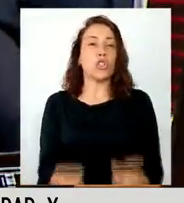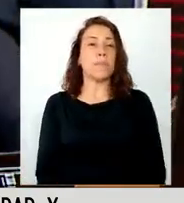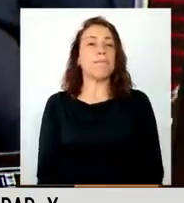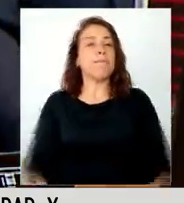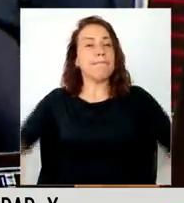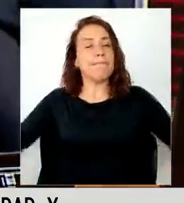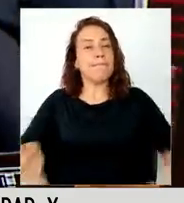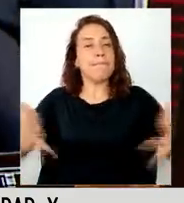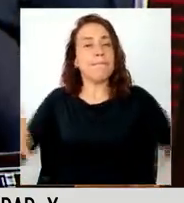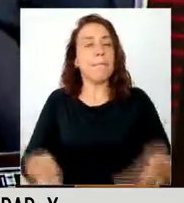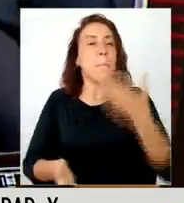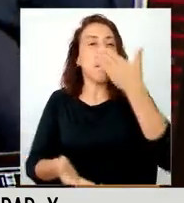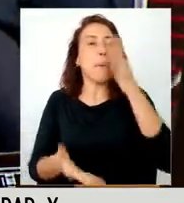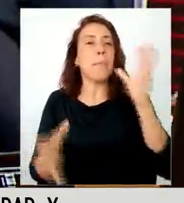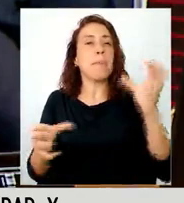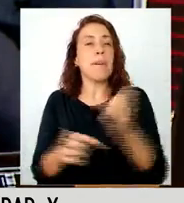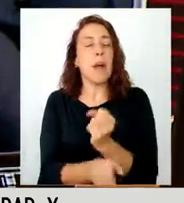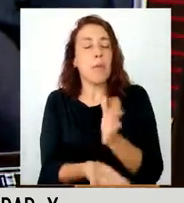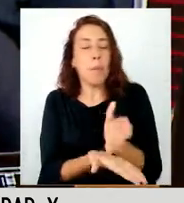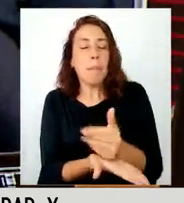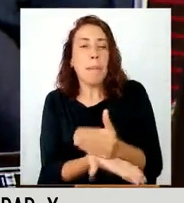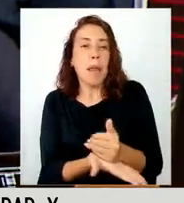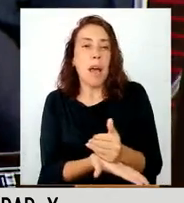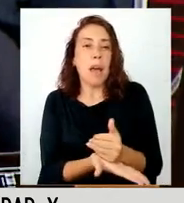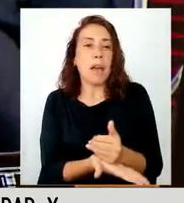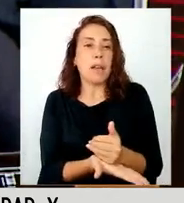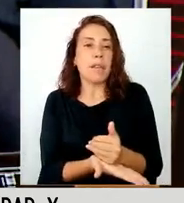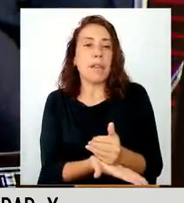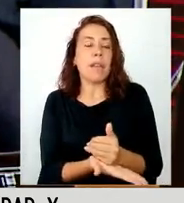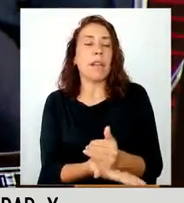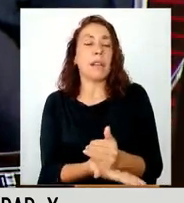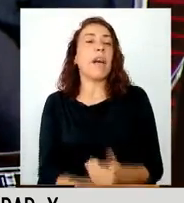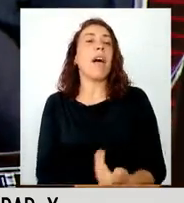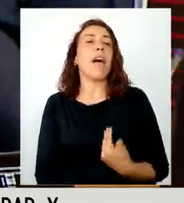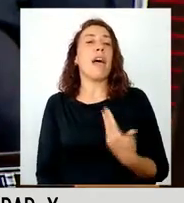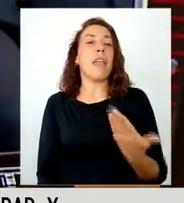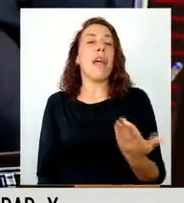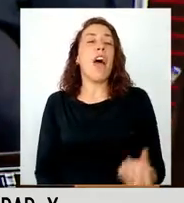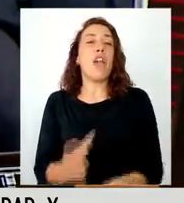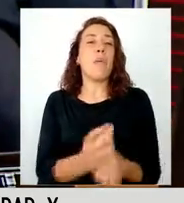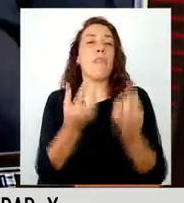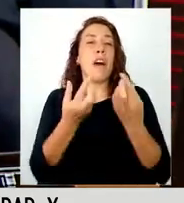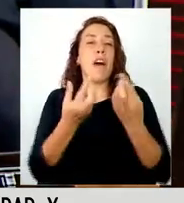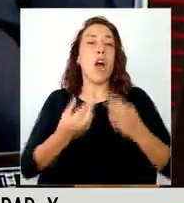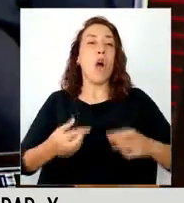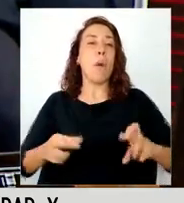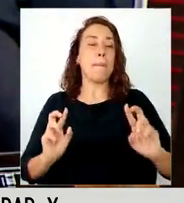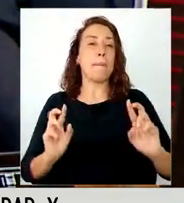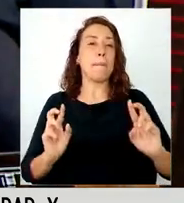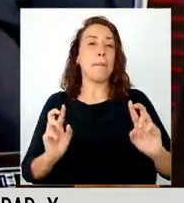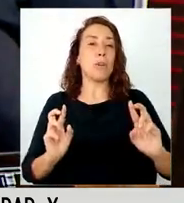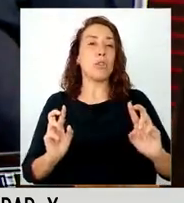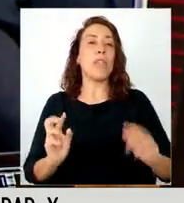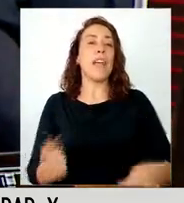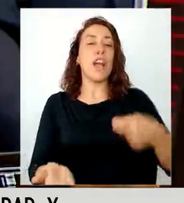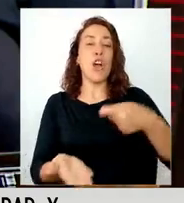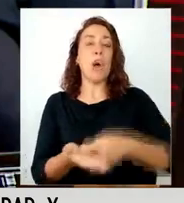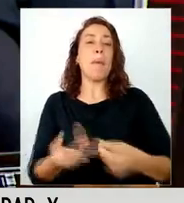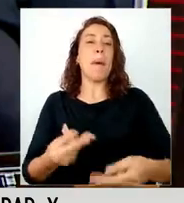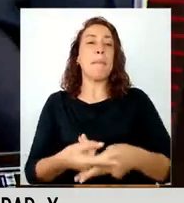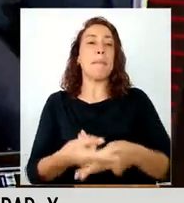oportuna planificación y les dará una nueva oportunidad dentro de los procesos de compras públicas locales